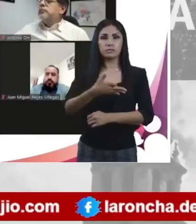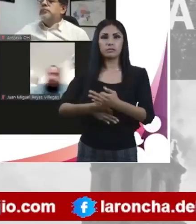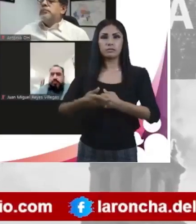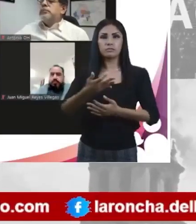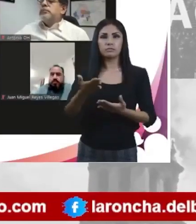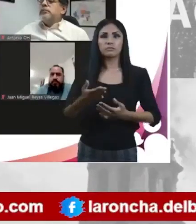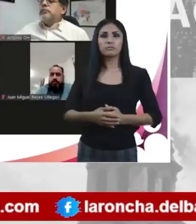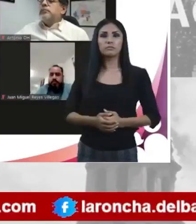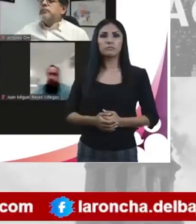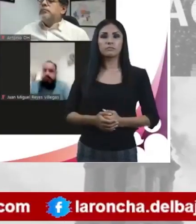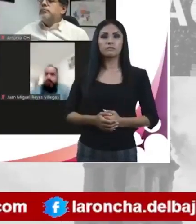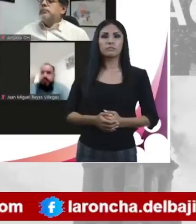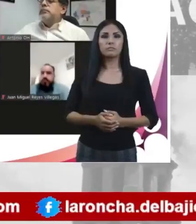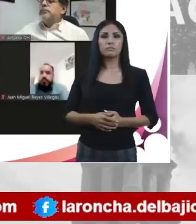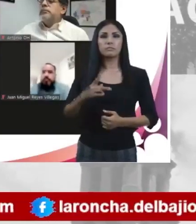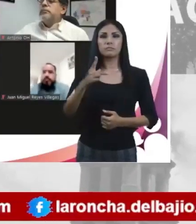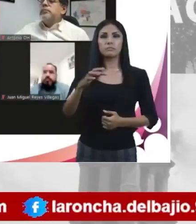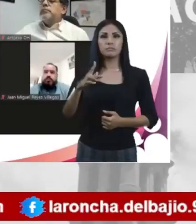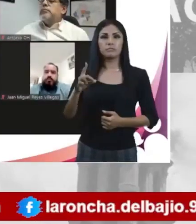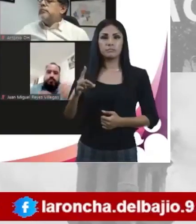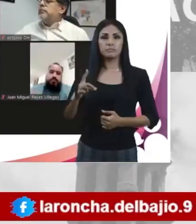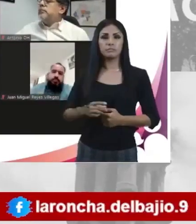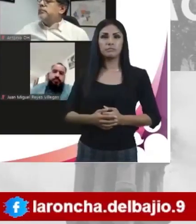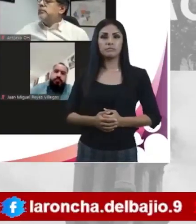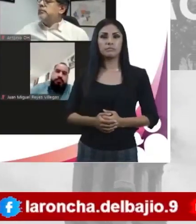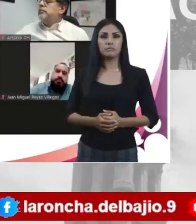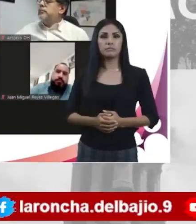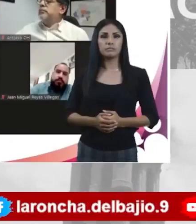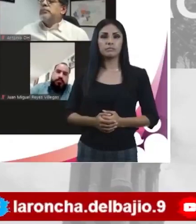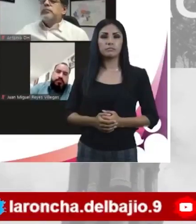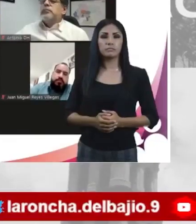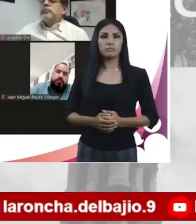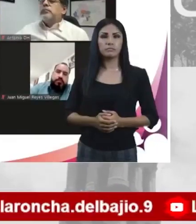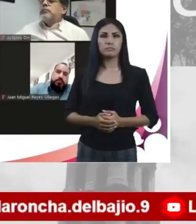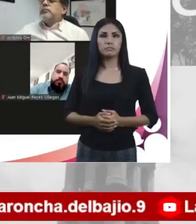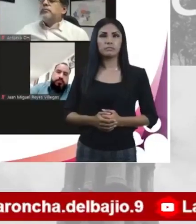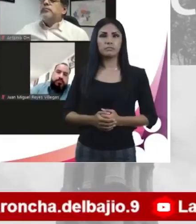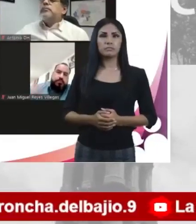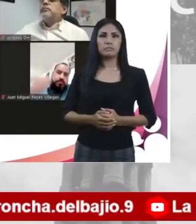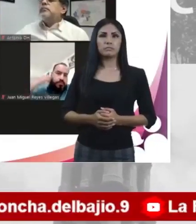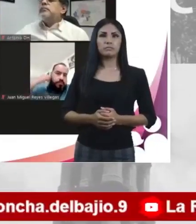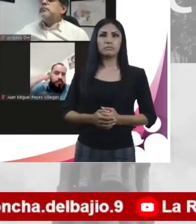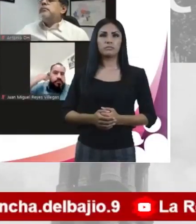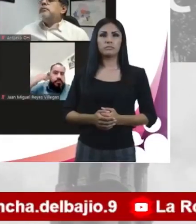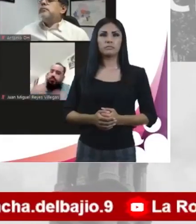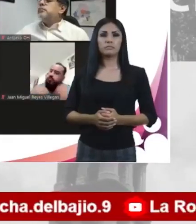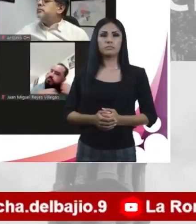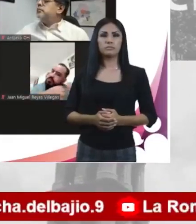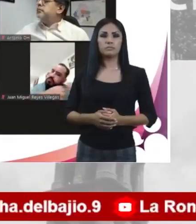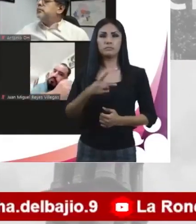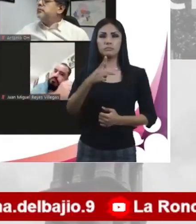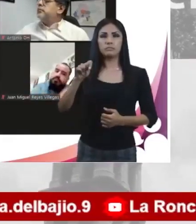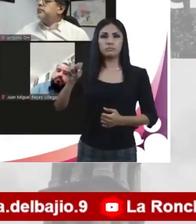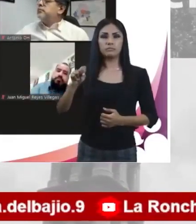ciudadano en los siguientes plazos para gobernador del 30 de noviembre del 2023 al